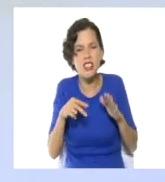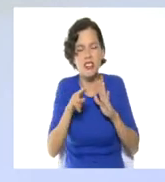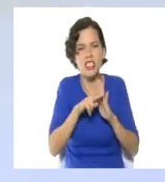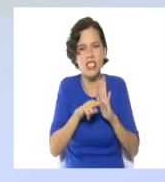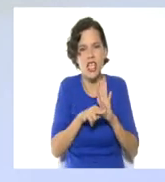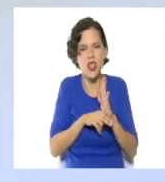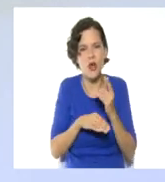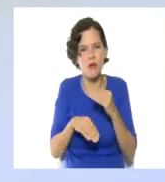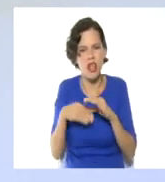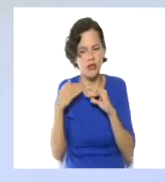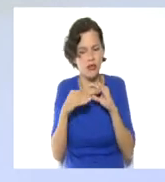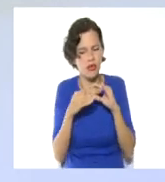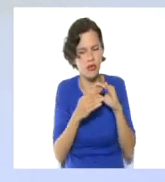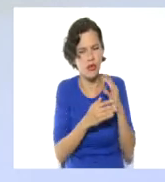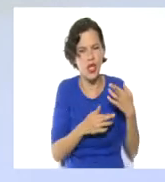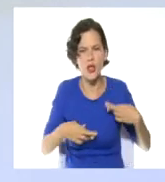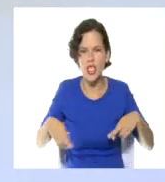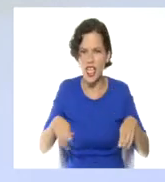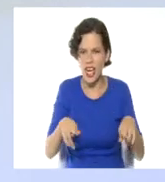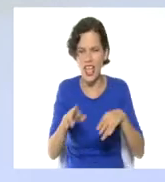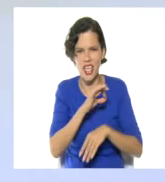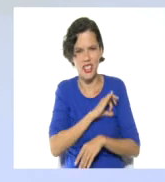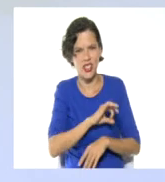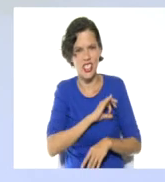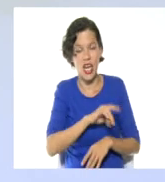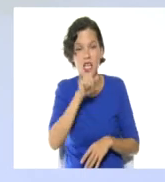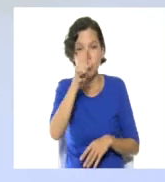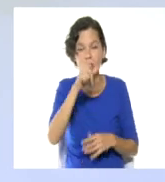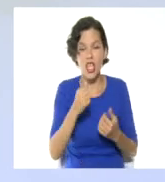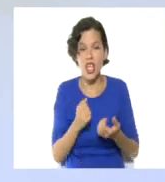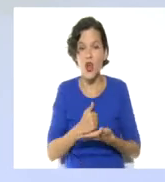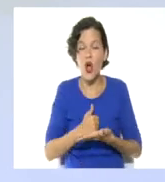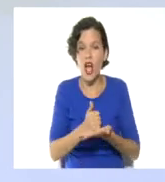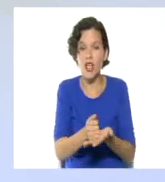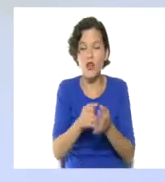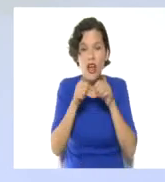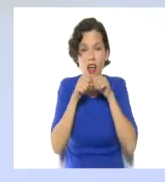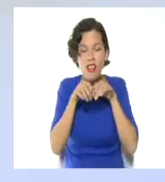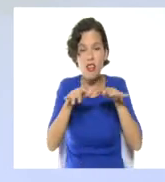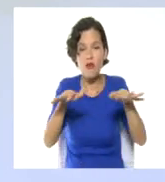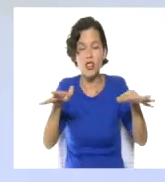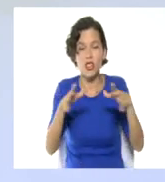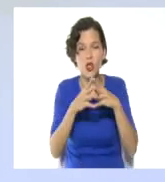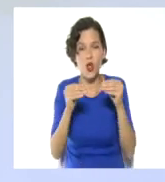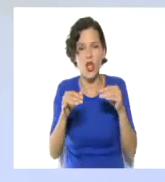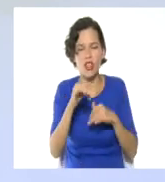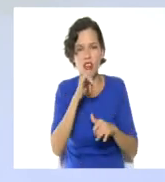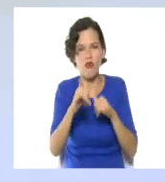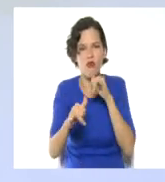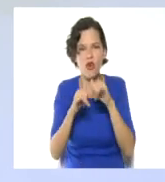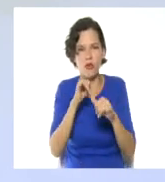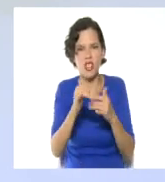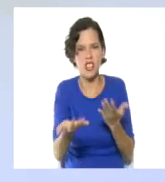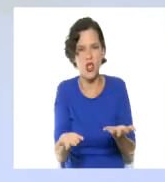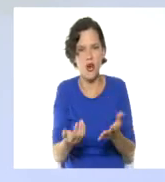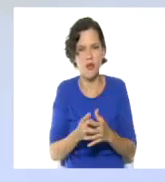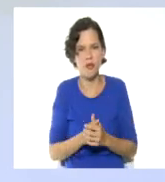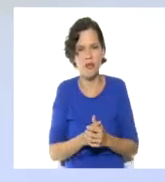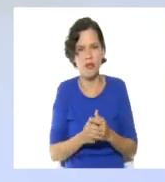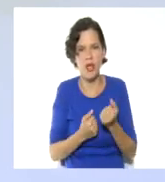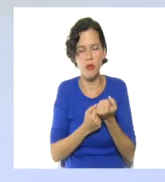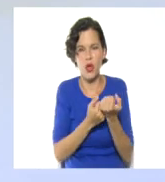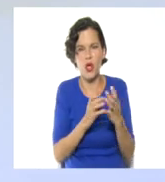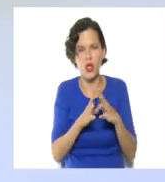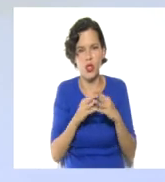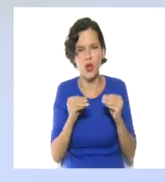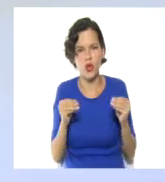las posteamos en nuestras redes sociales y así ustedes nos ayudan a propagar esta información de colectividad para el beneficio de